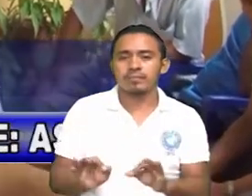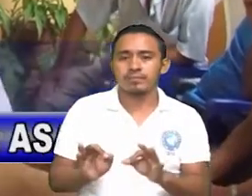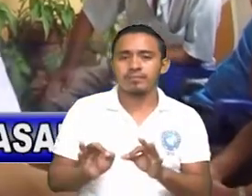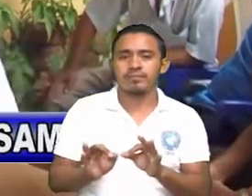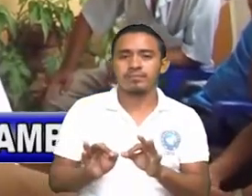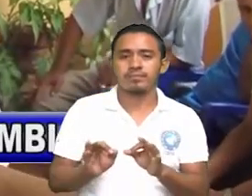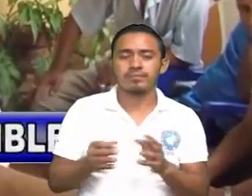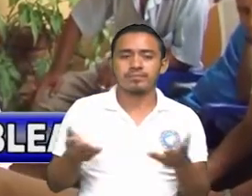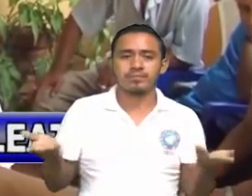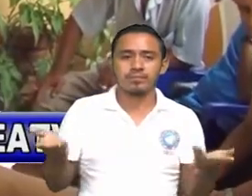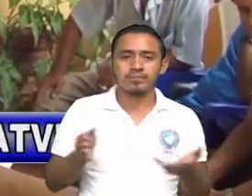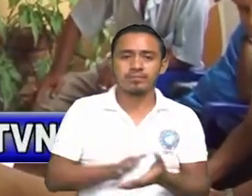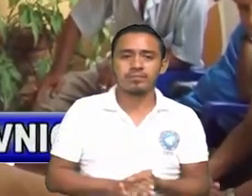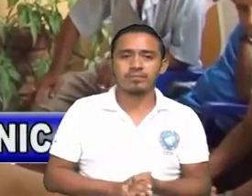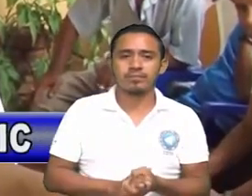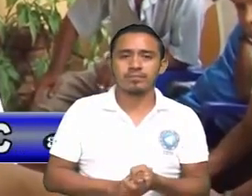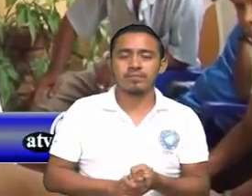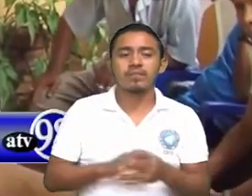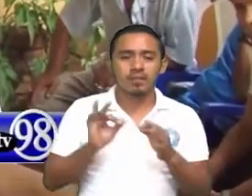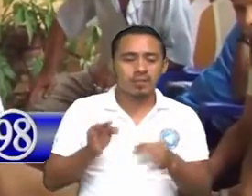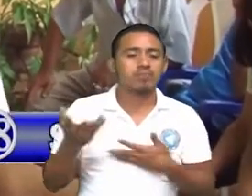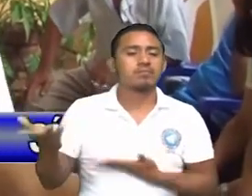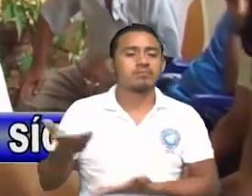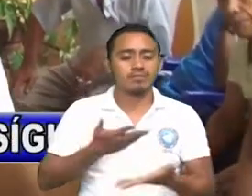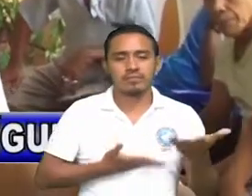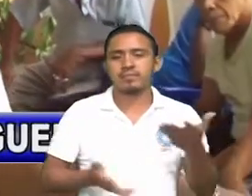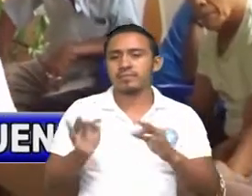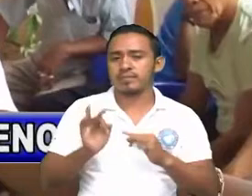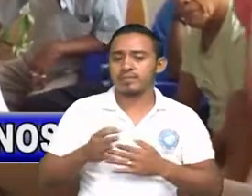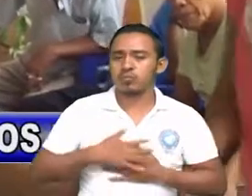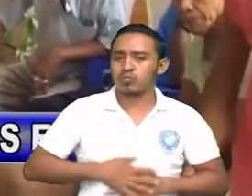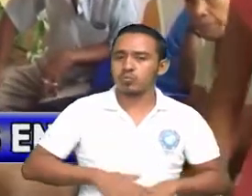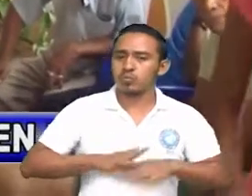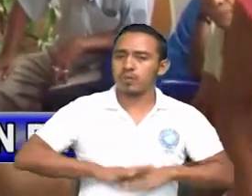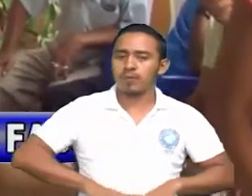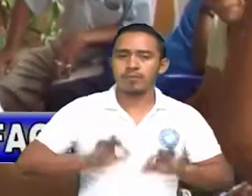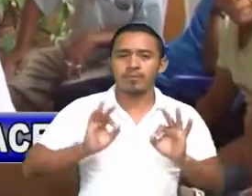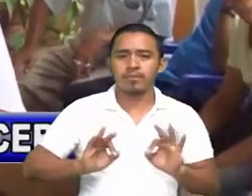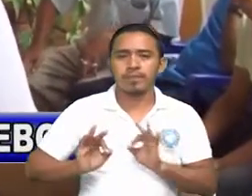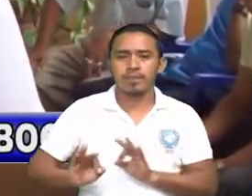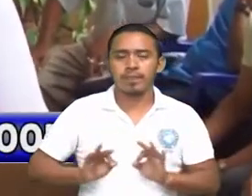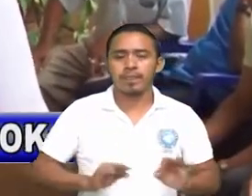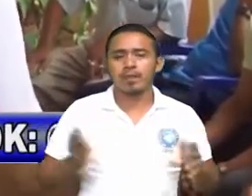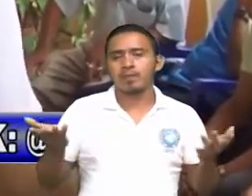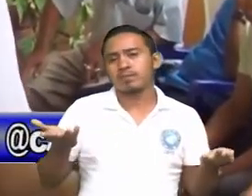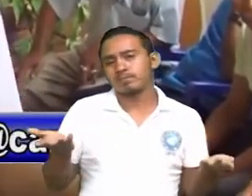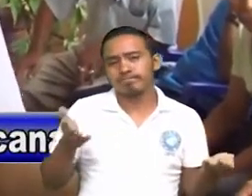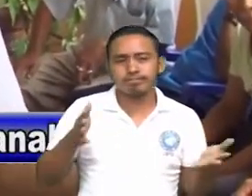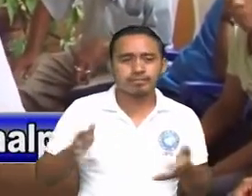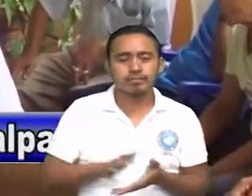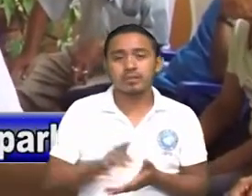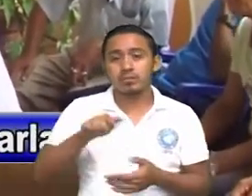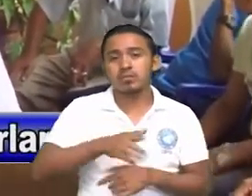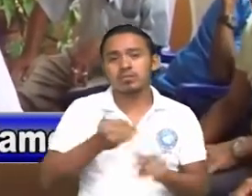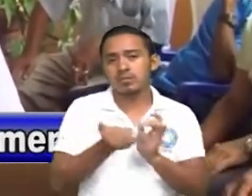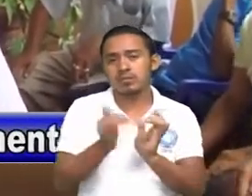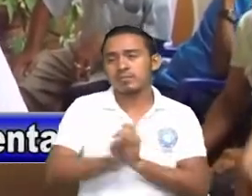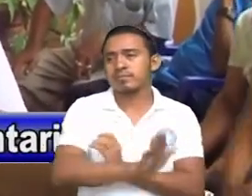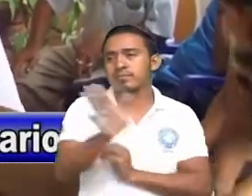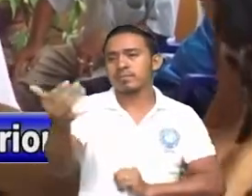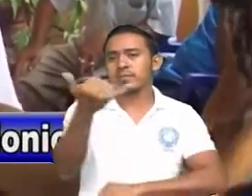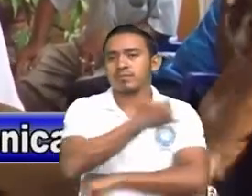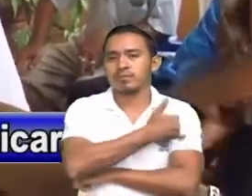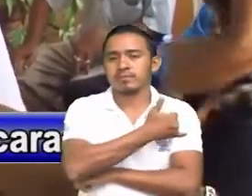esté conforme, ¿verdad? Y esté un ambiente como cuando vas a los hospitales, ¿verdad?